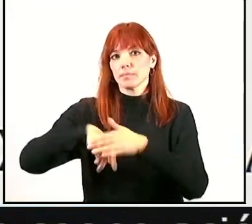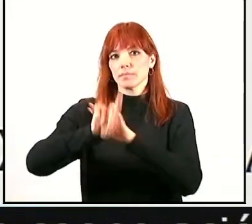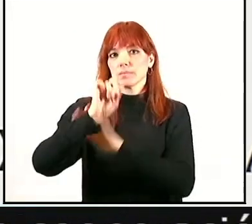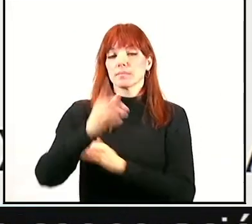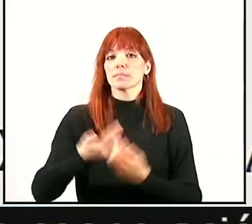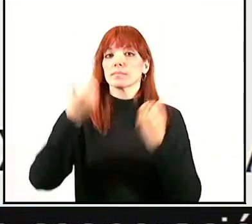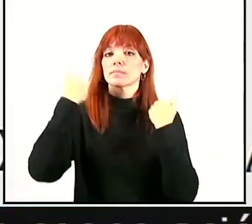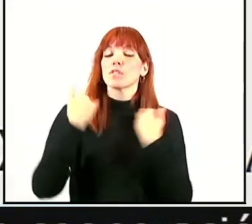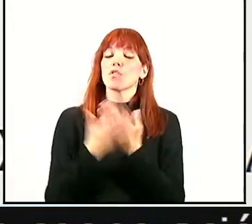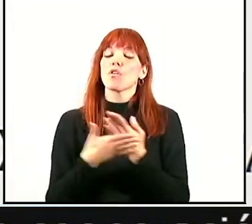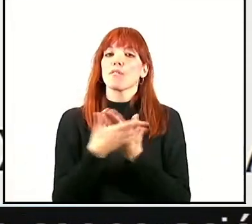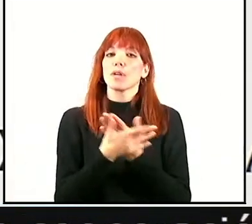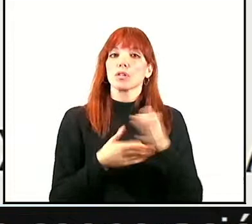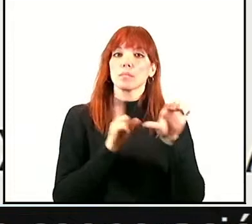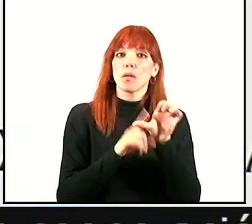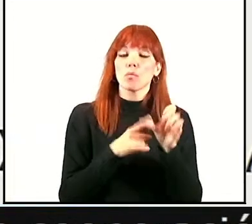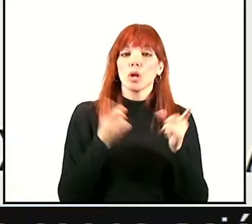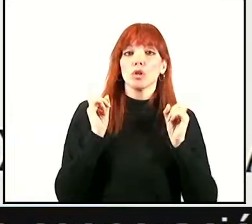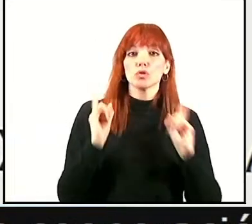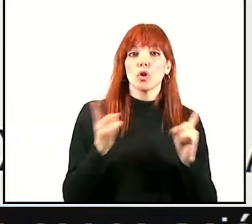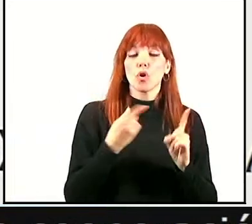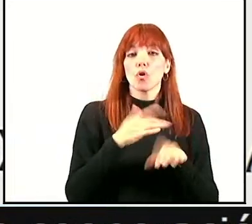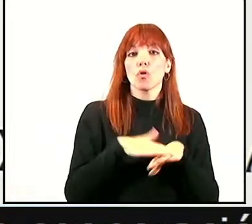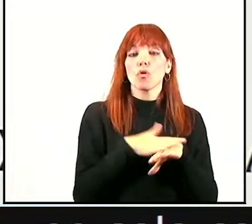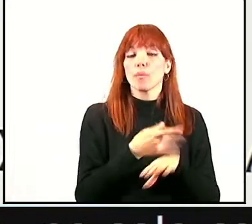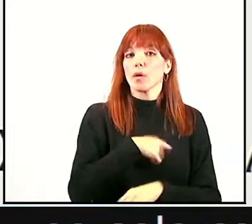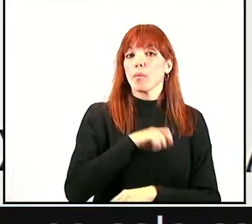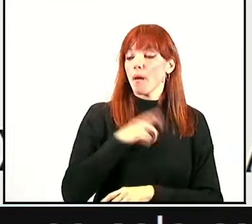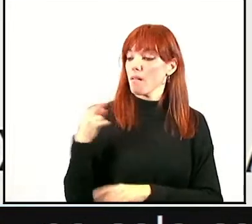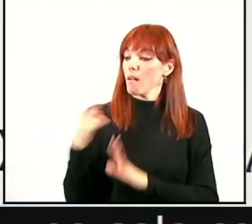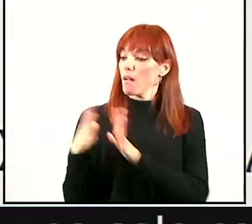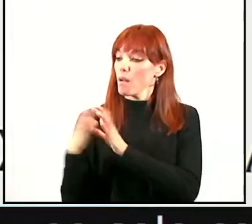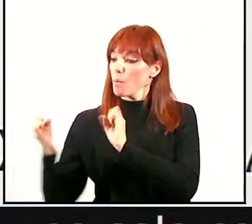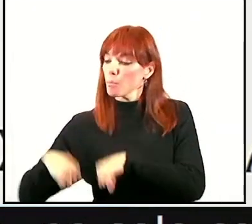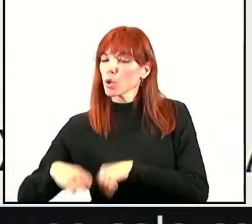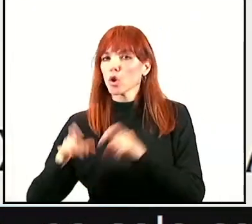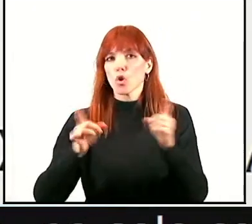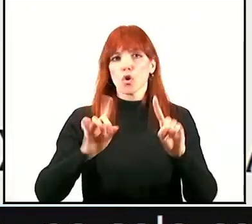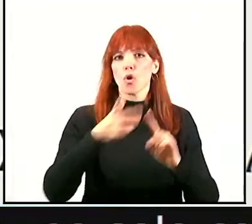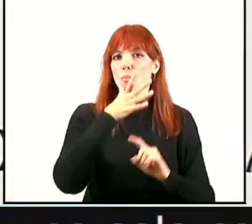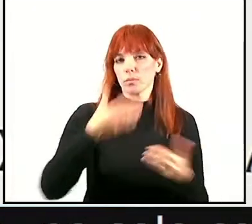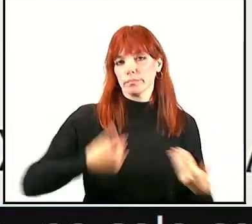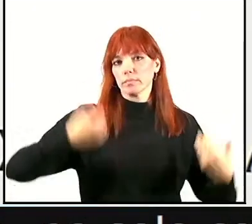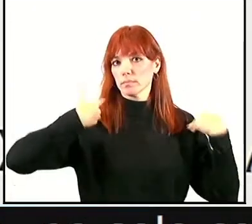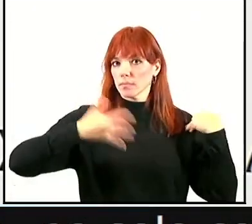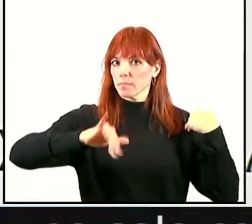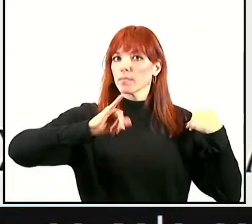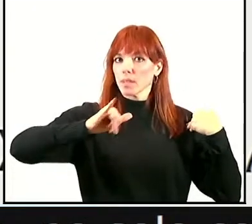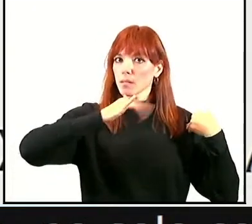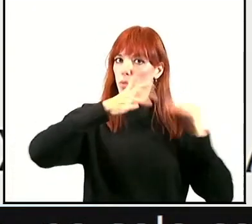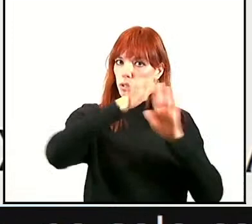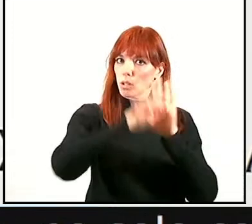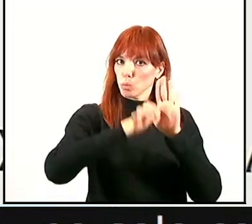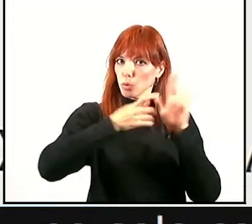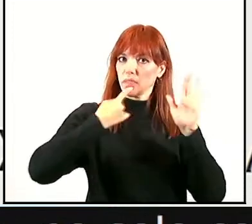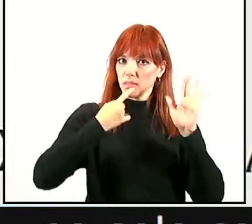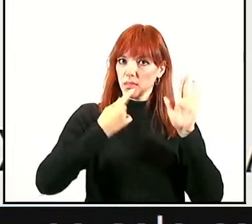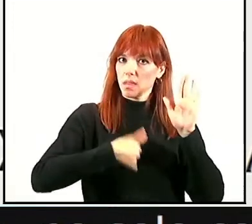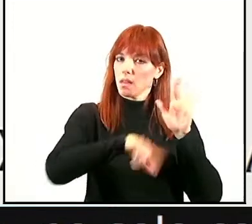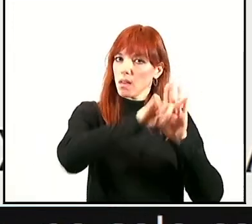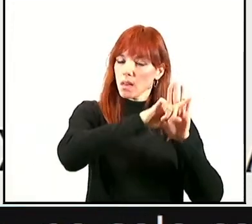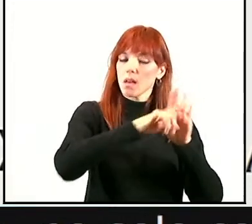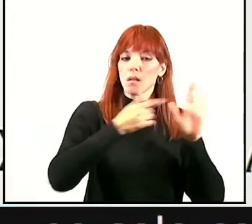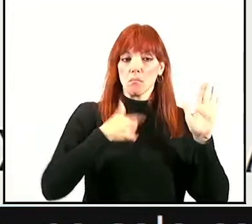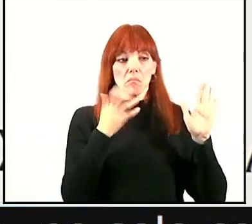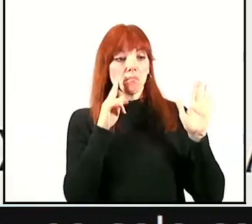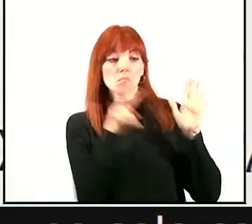Gobierno de Extremadura, no solo con el Gobierno de España, a pesar de que tenemos competencia, como así establece nuestro estatuto, y que además somos un buen